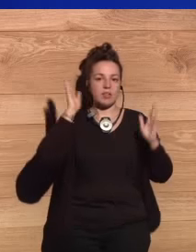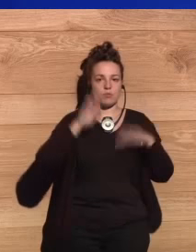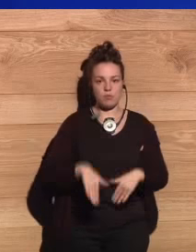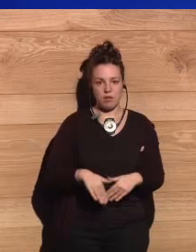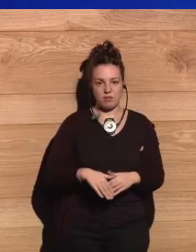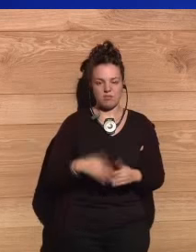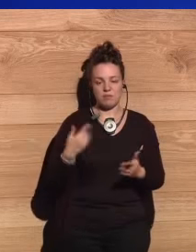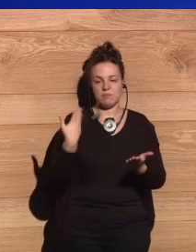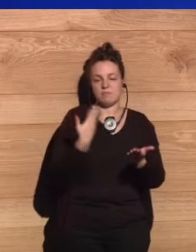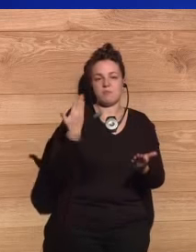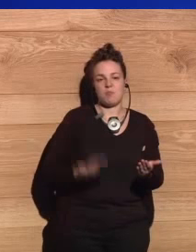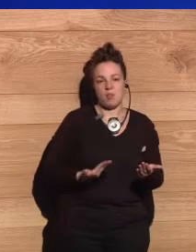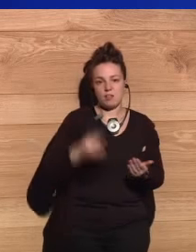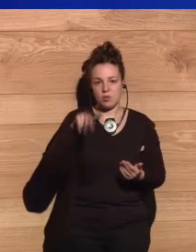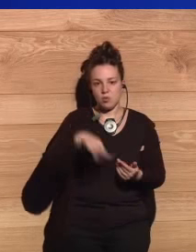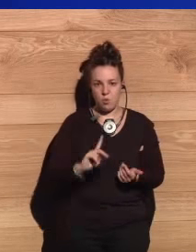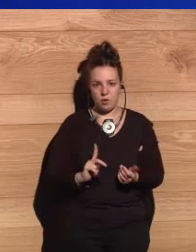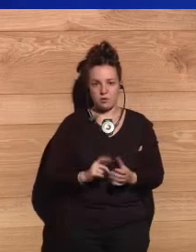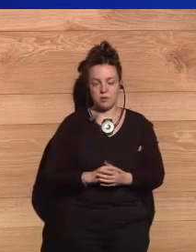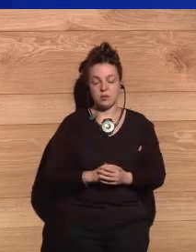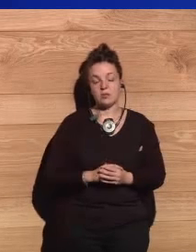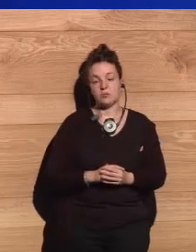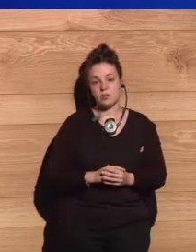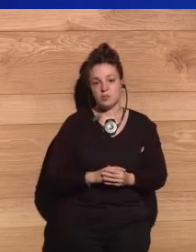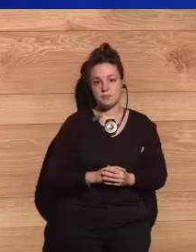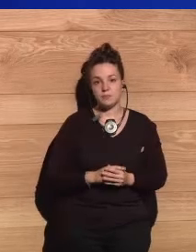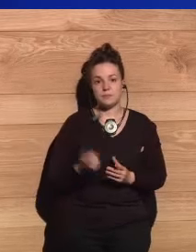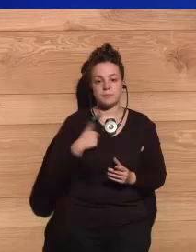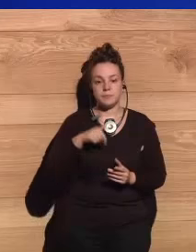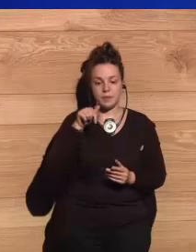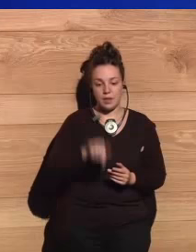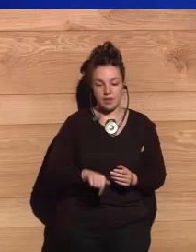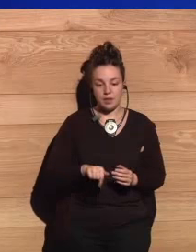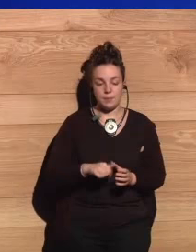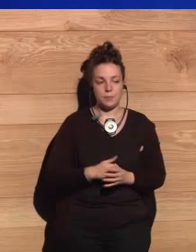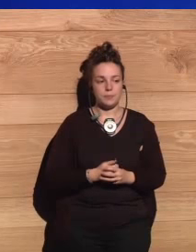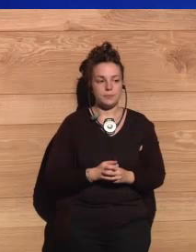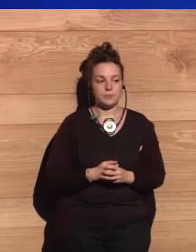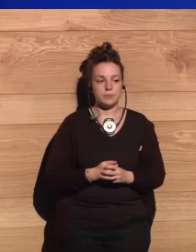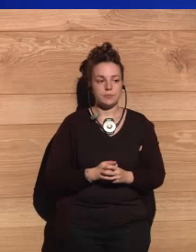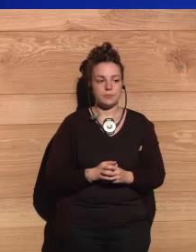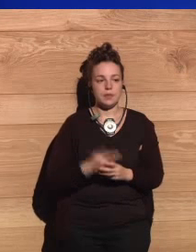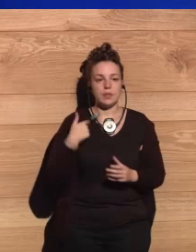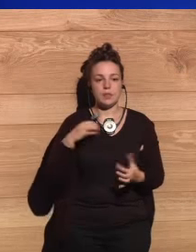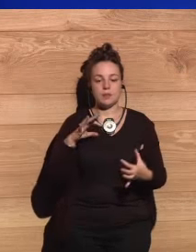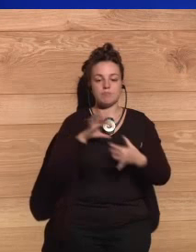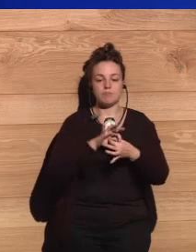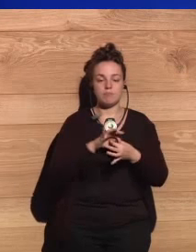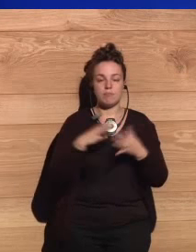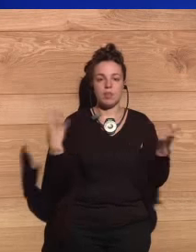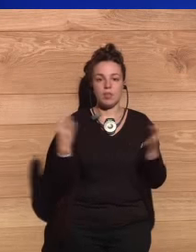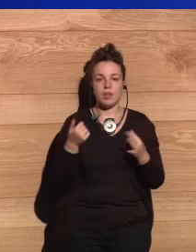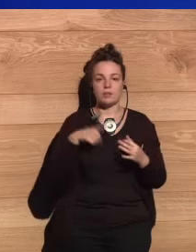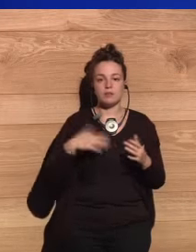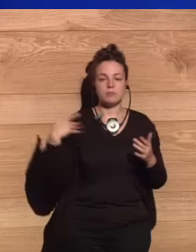sin consistencia. Entonces, henos aquí, precisamente, con relación a